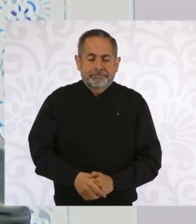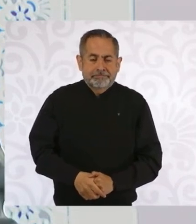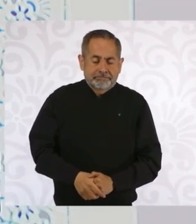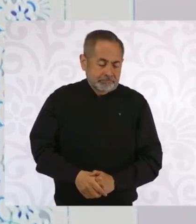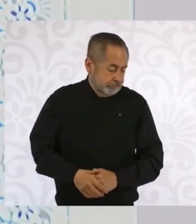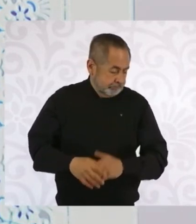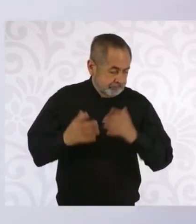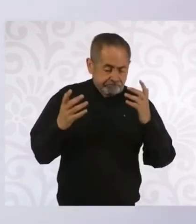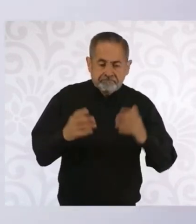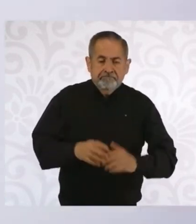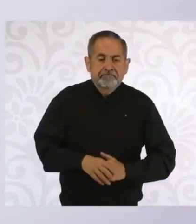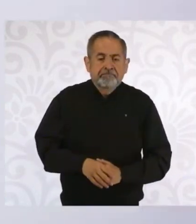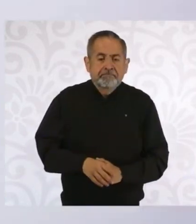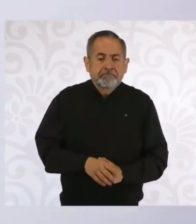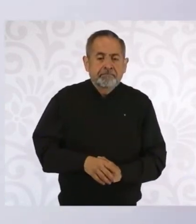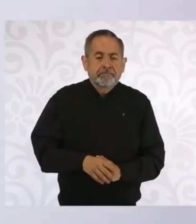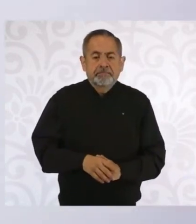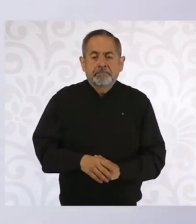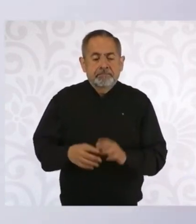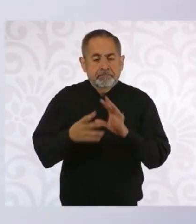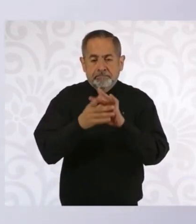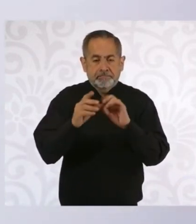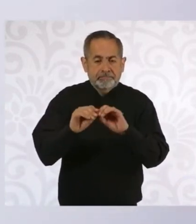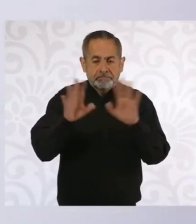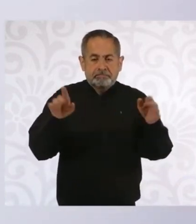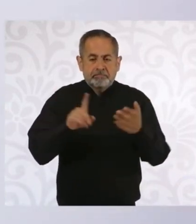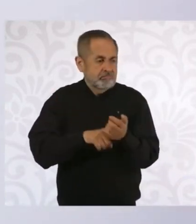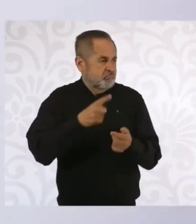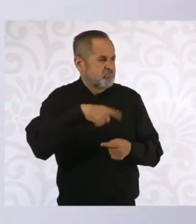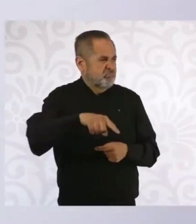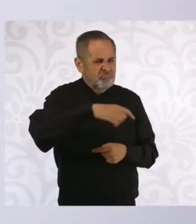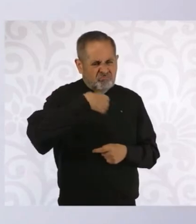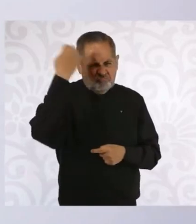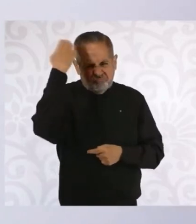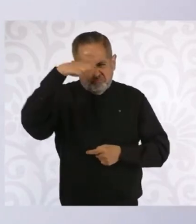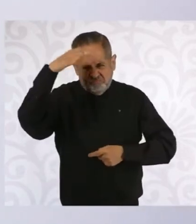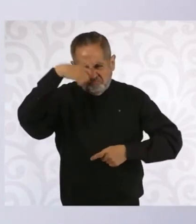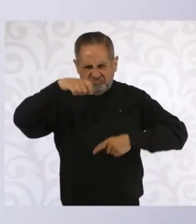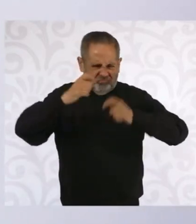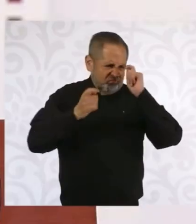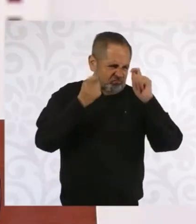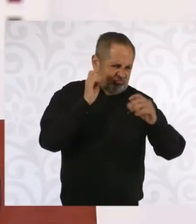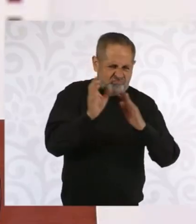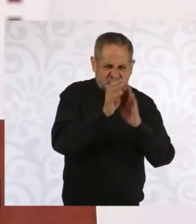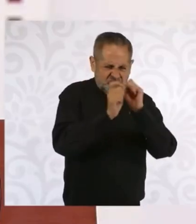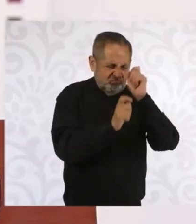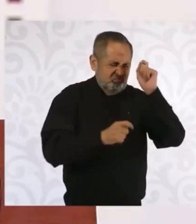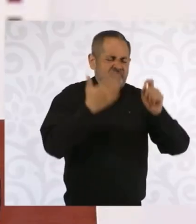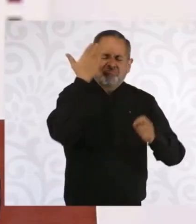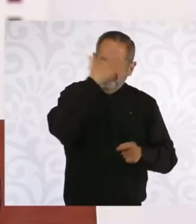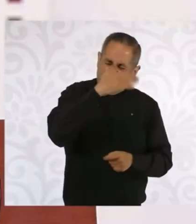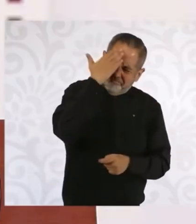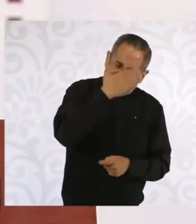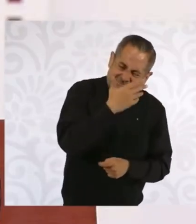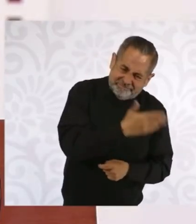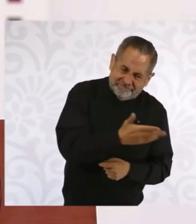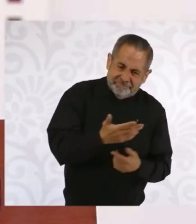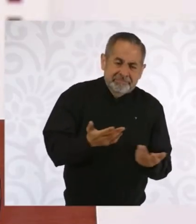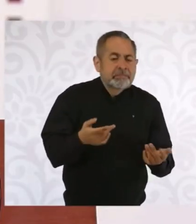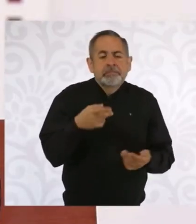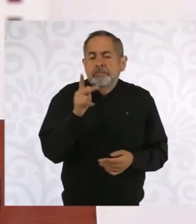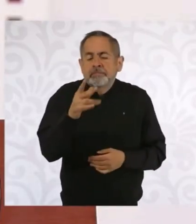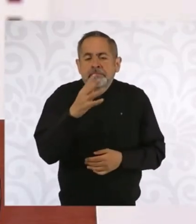Poder Judicial ya es una reforma constitucional donde nos explica nuestra